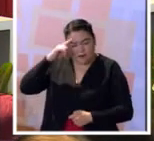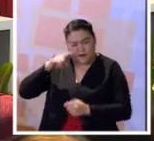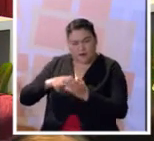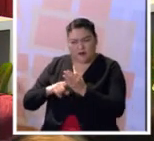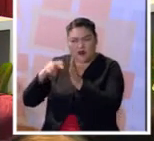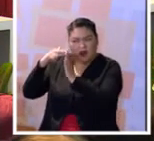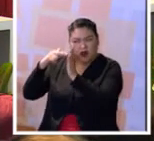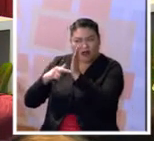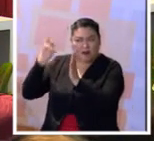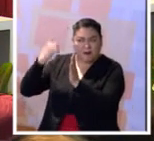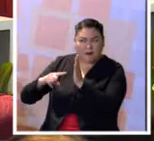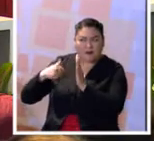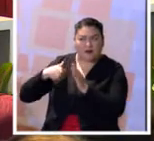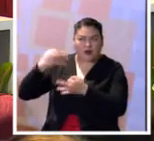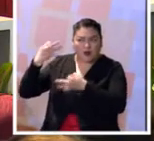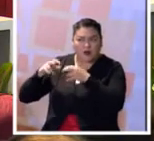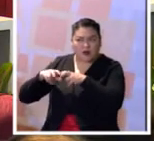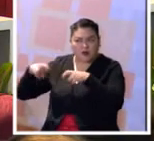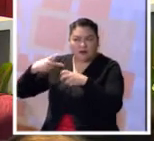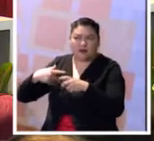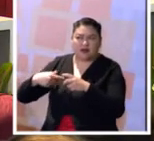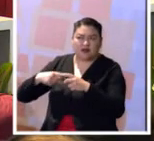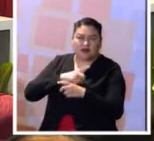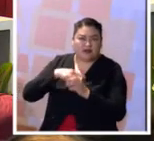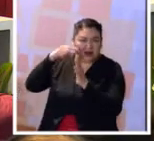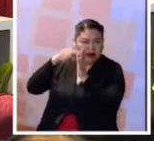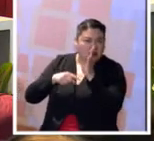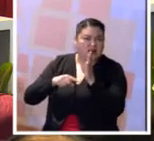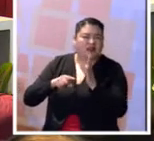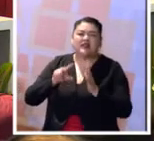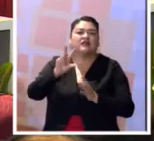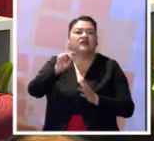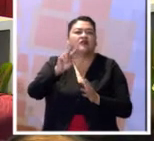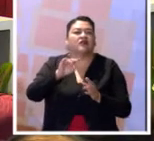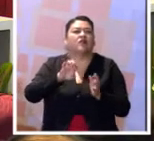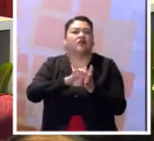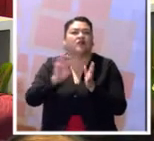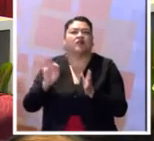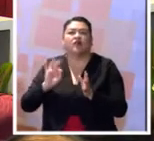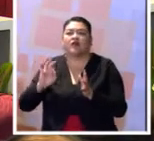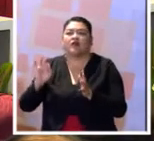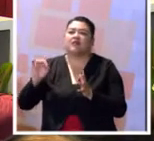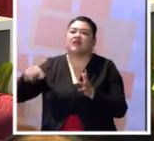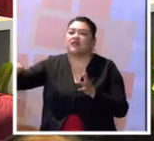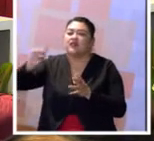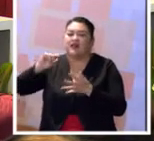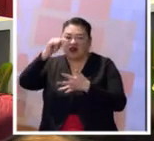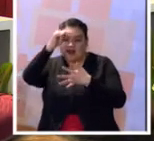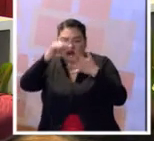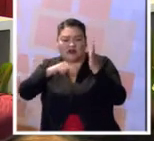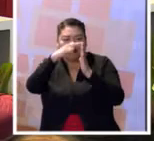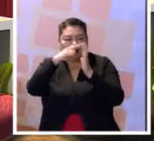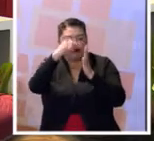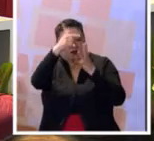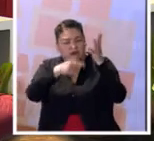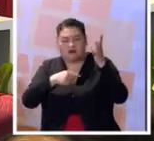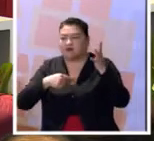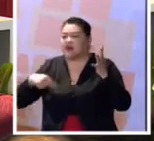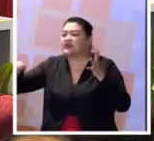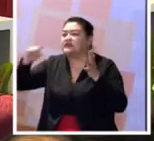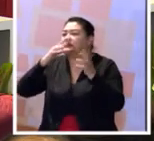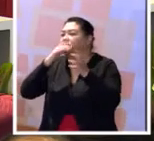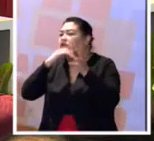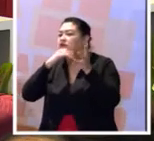ser un prerequisito porque tal vez con eso limitaríamos mucho la cantidad de gente que efectivamente puede acceder porque, como